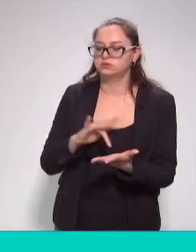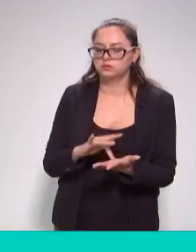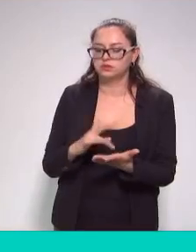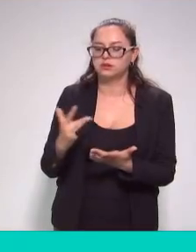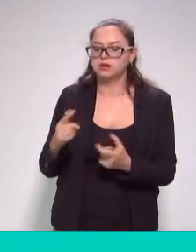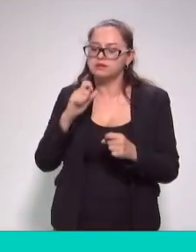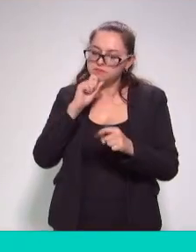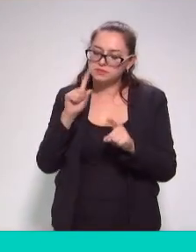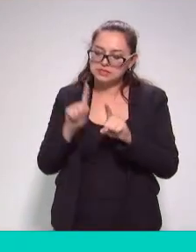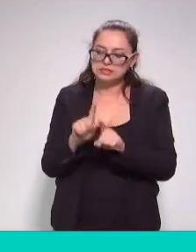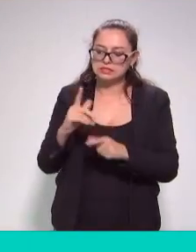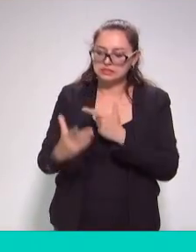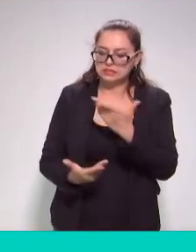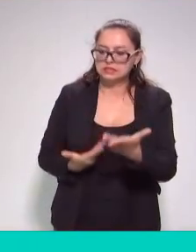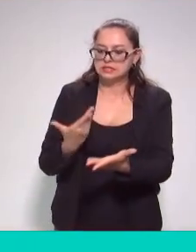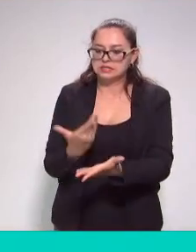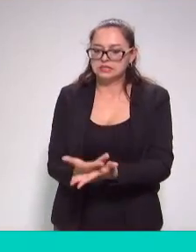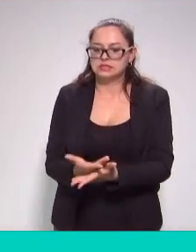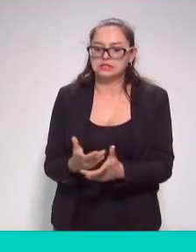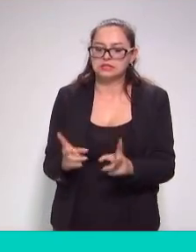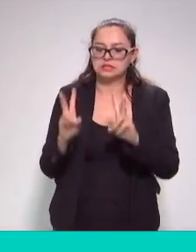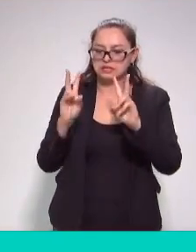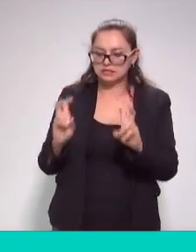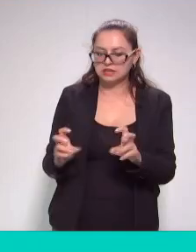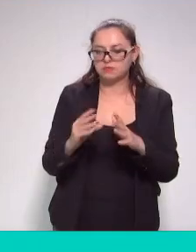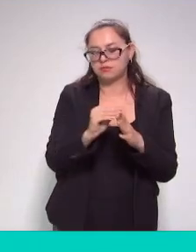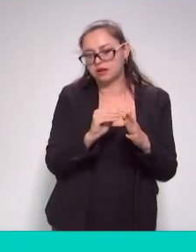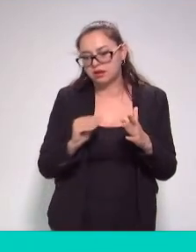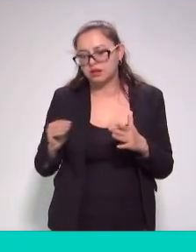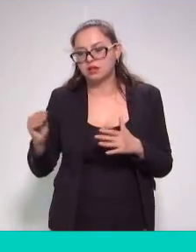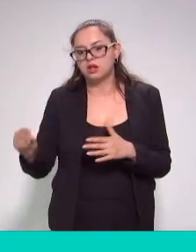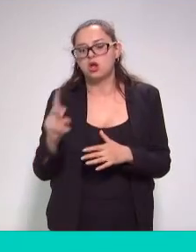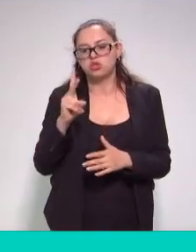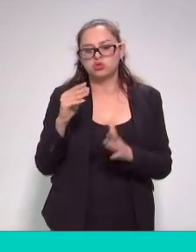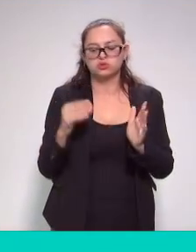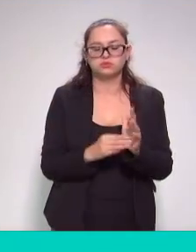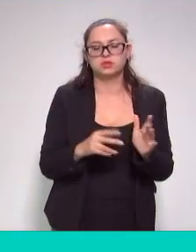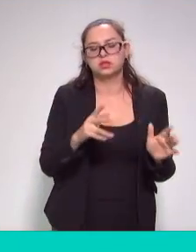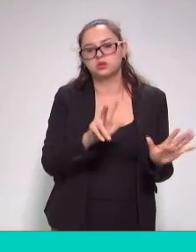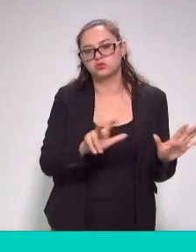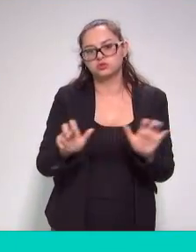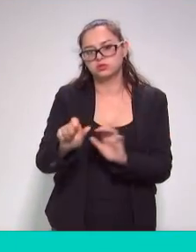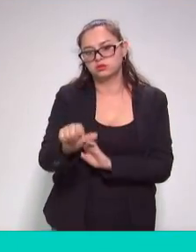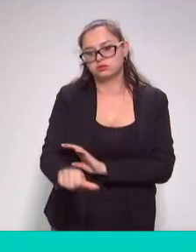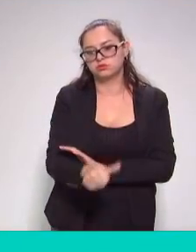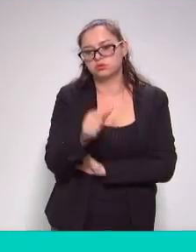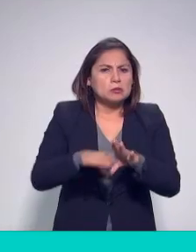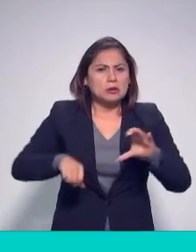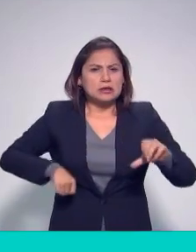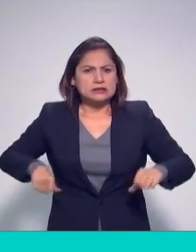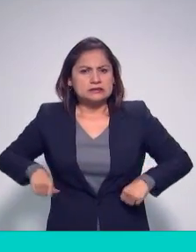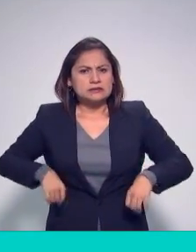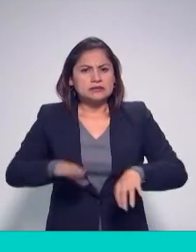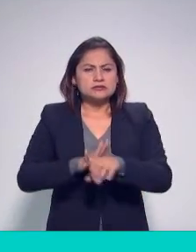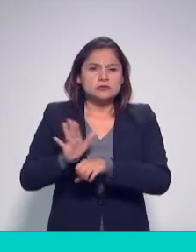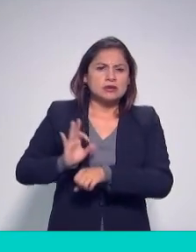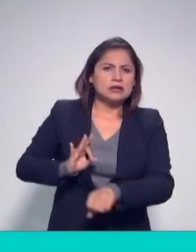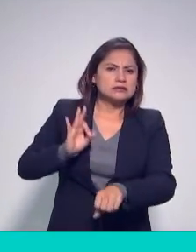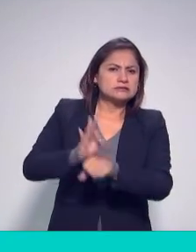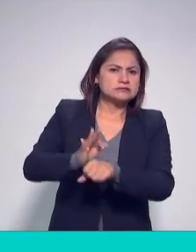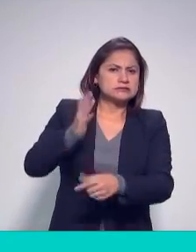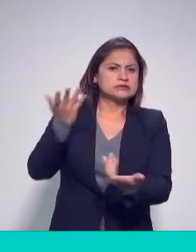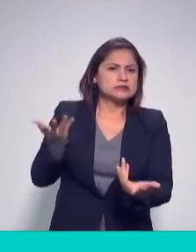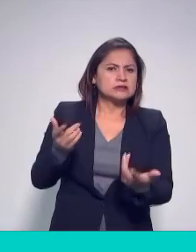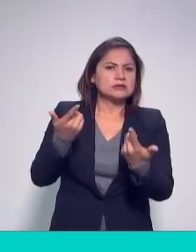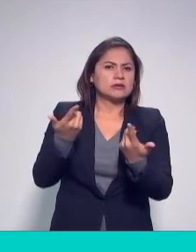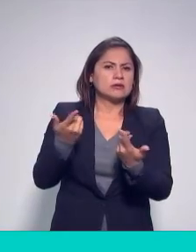atender emergencias de las instalaciones de sistemas de transportes por ducto y determinar la viabilidad y reprogramación diaria de los programas de operación de los sistemas